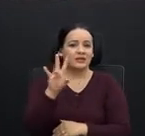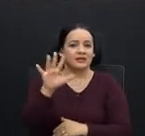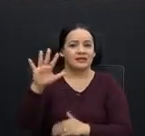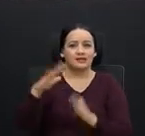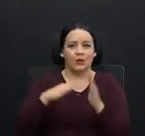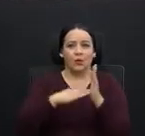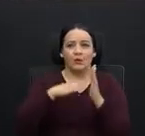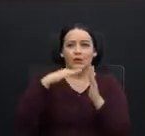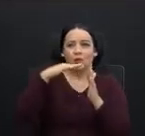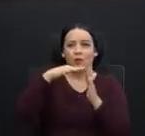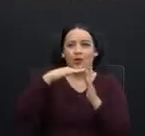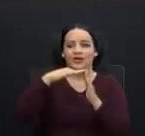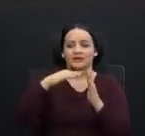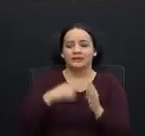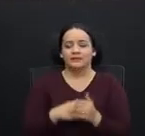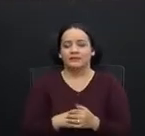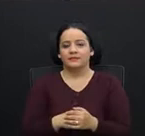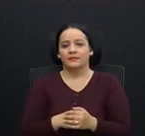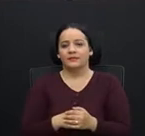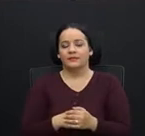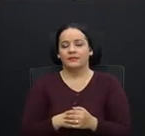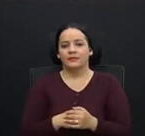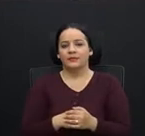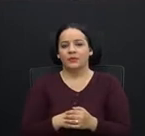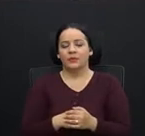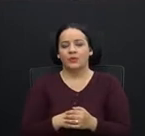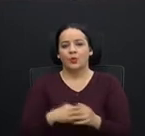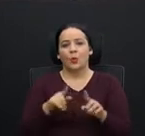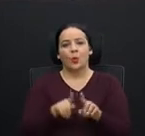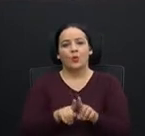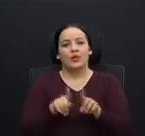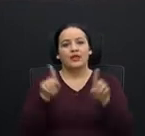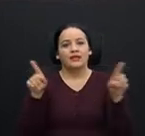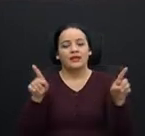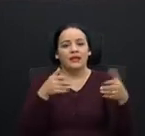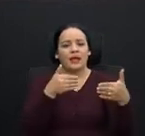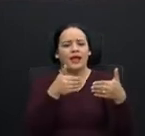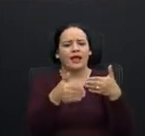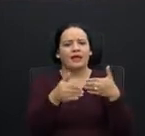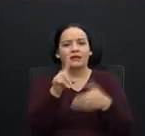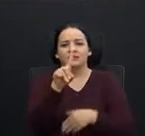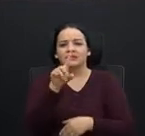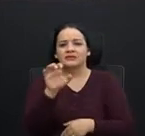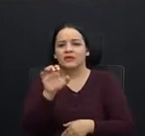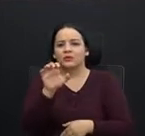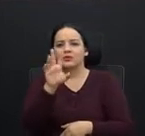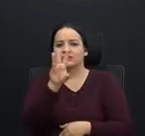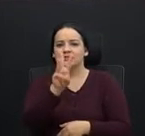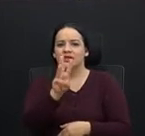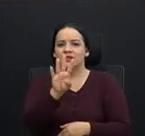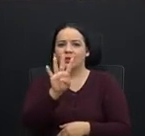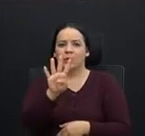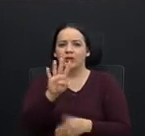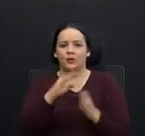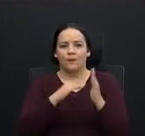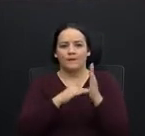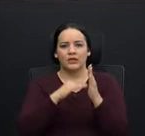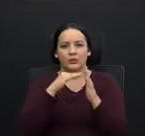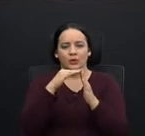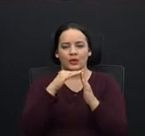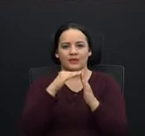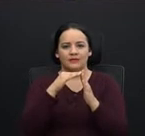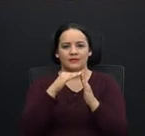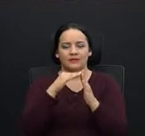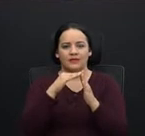decir, una diferencia de casi 164 millones